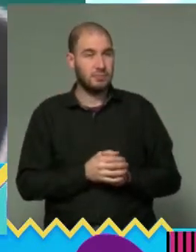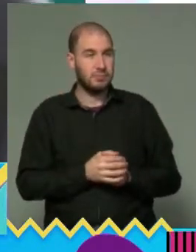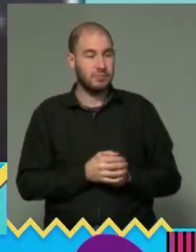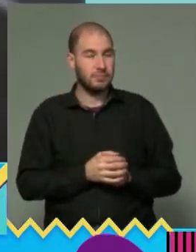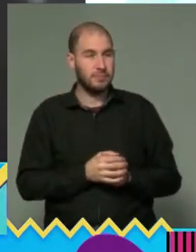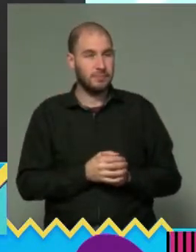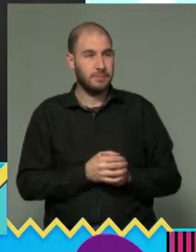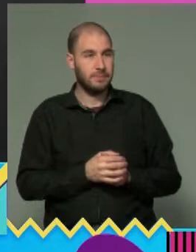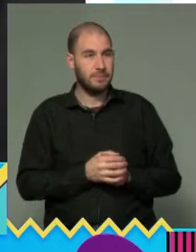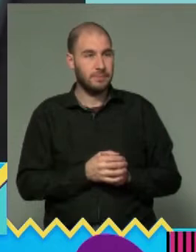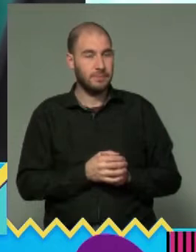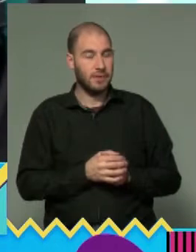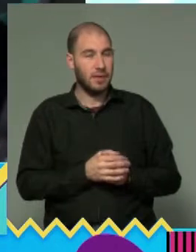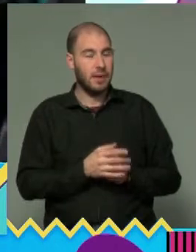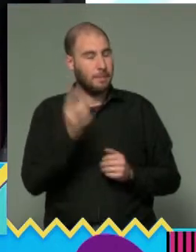el